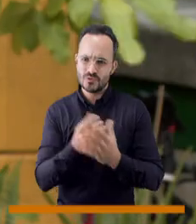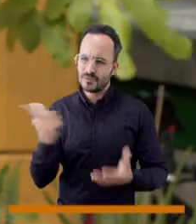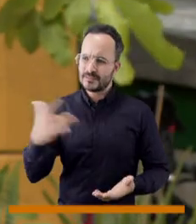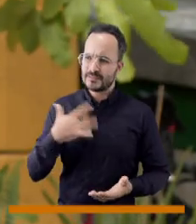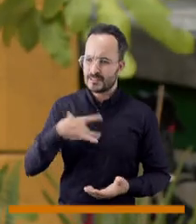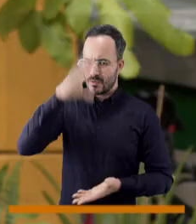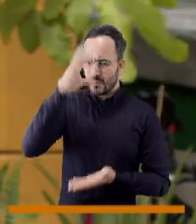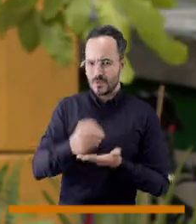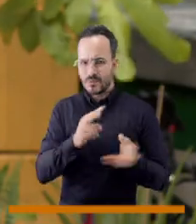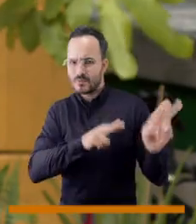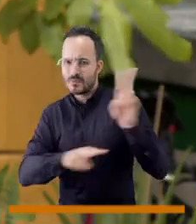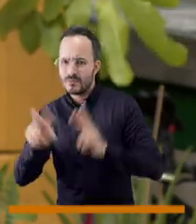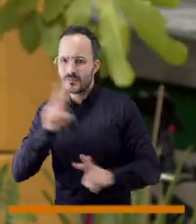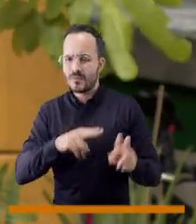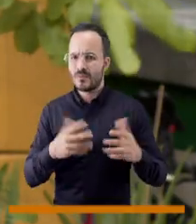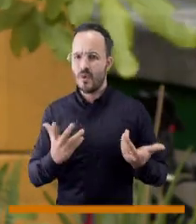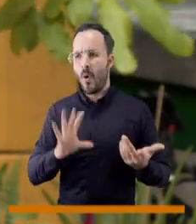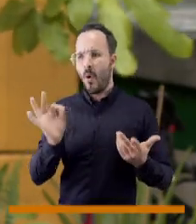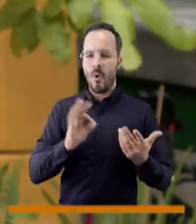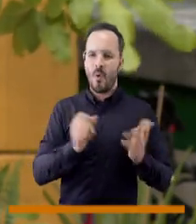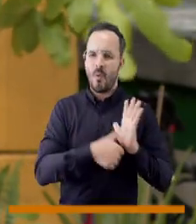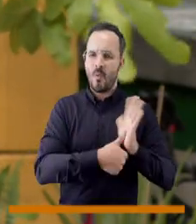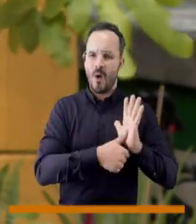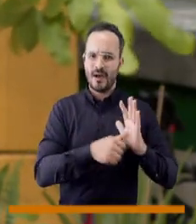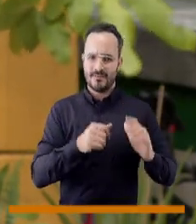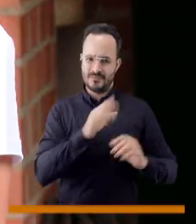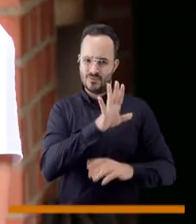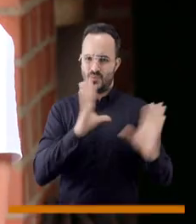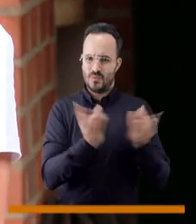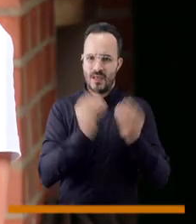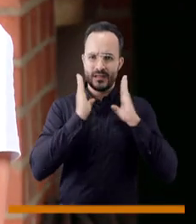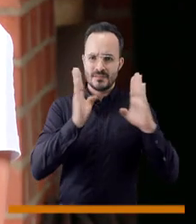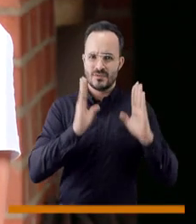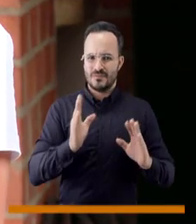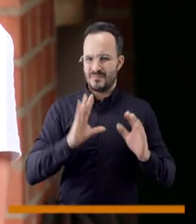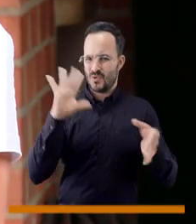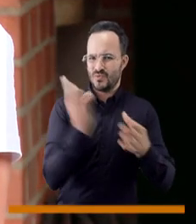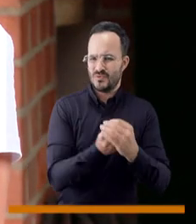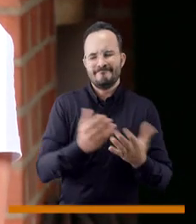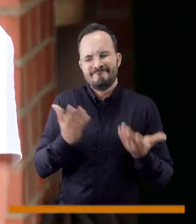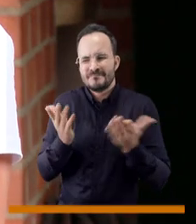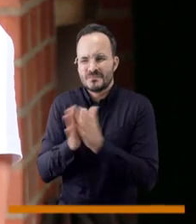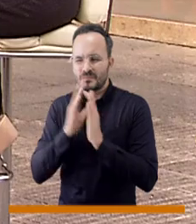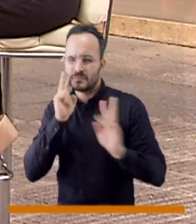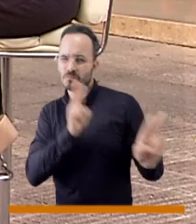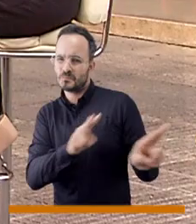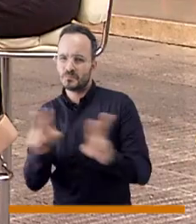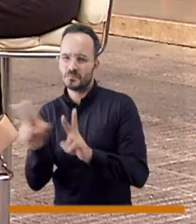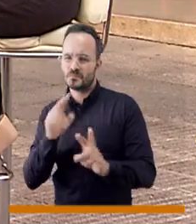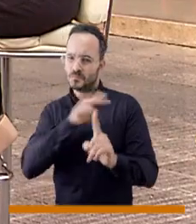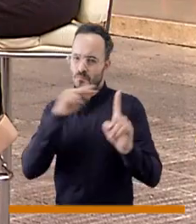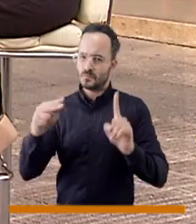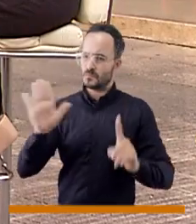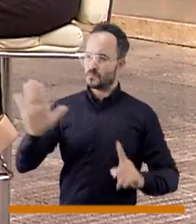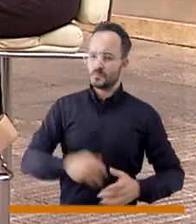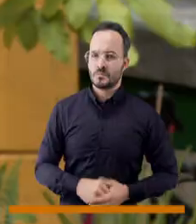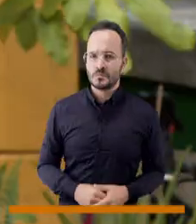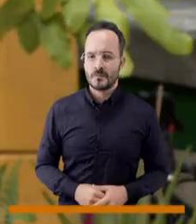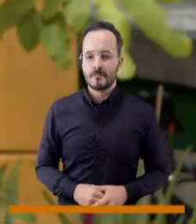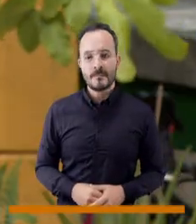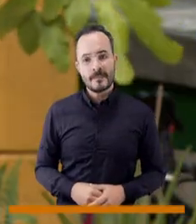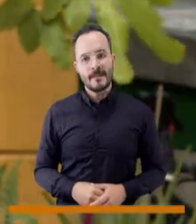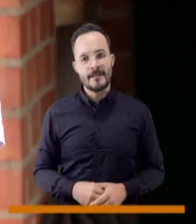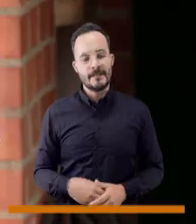la educación incluyente, la unidad de atención a la inclusión? ¿Cómo los ve desde su